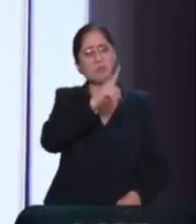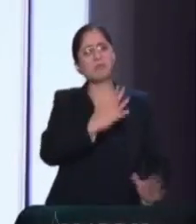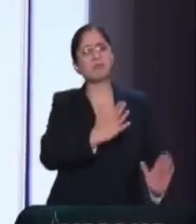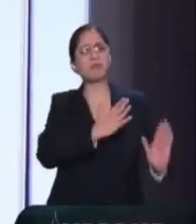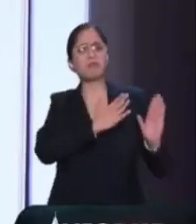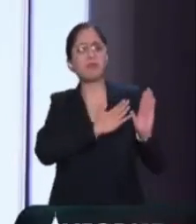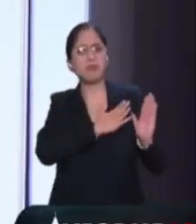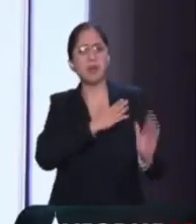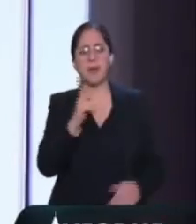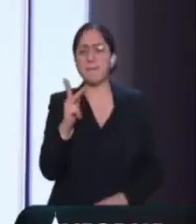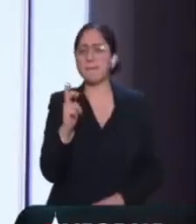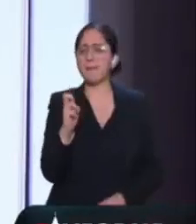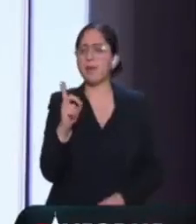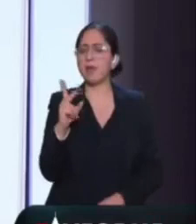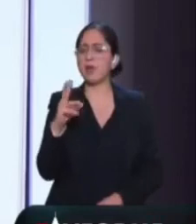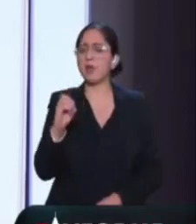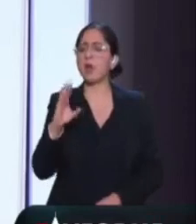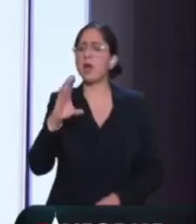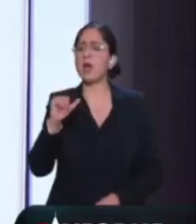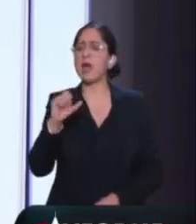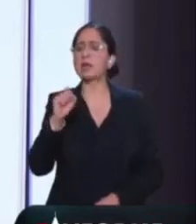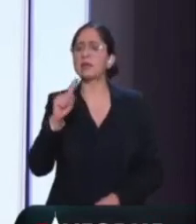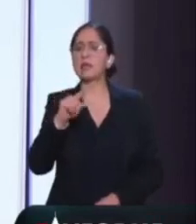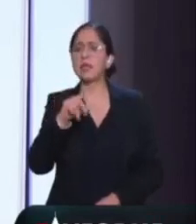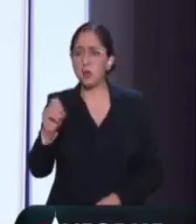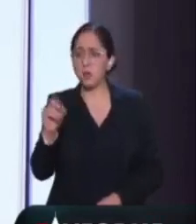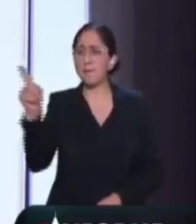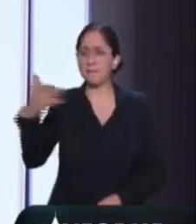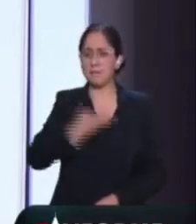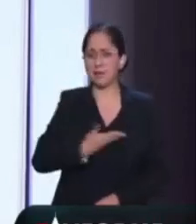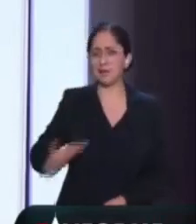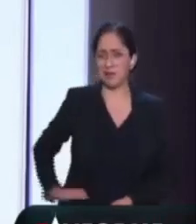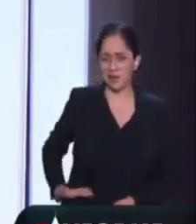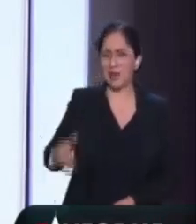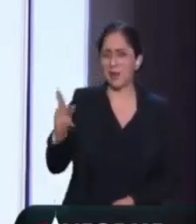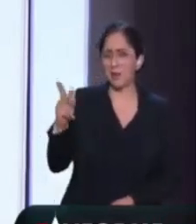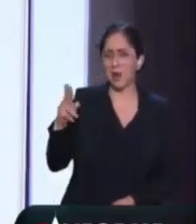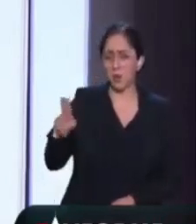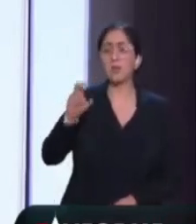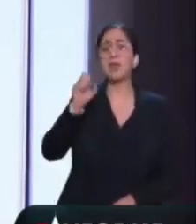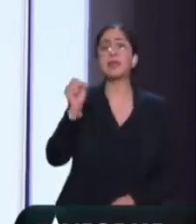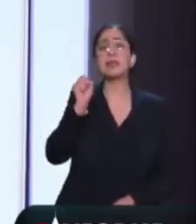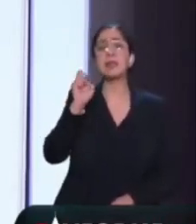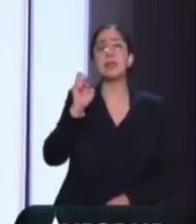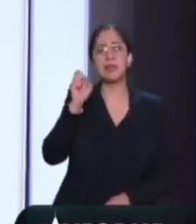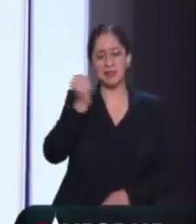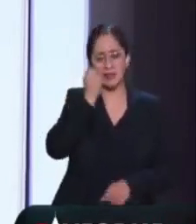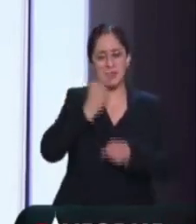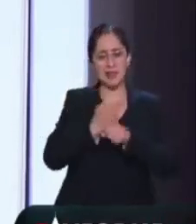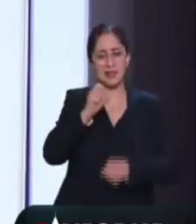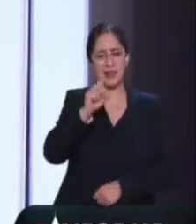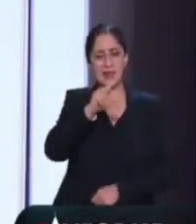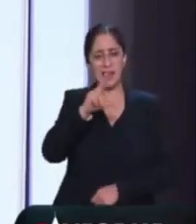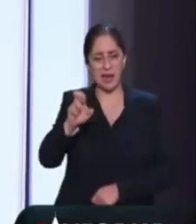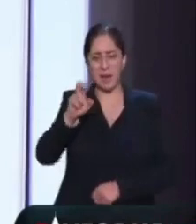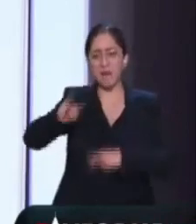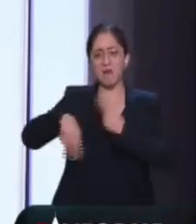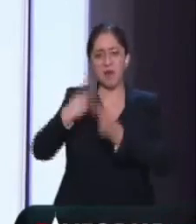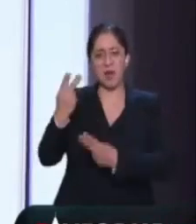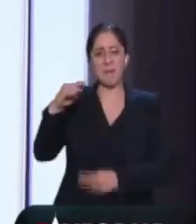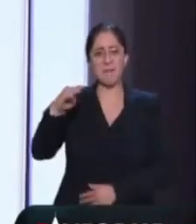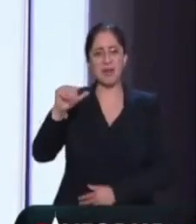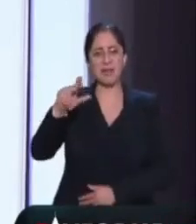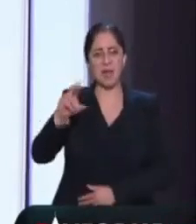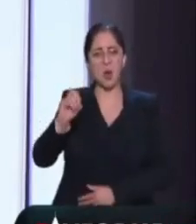Pedro Castillo como el presidente de ese país andino. Ahí estuvo el secretario de Relaciones Exteriores, Marcelo Ebrard, en representación de México, y para